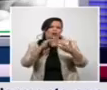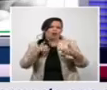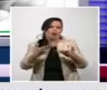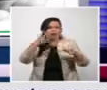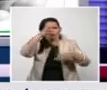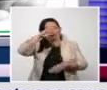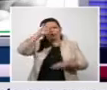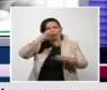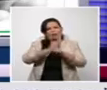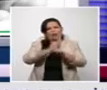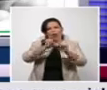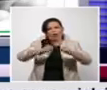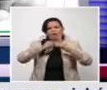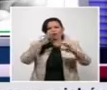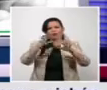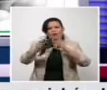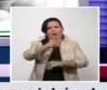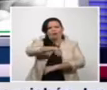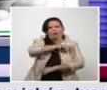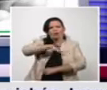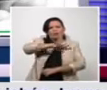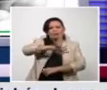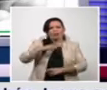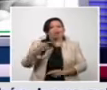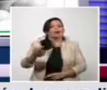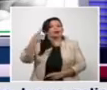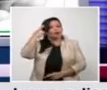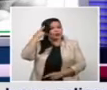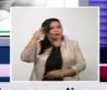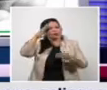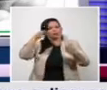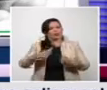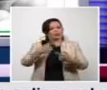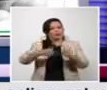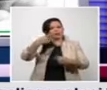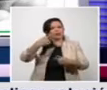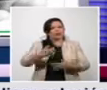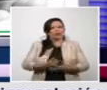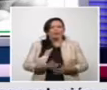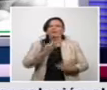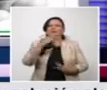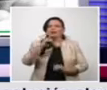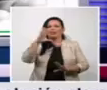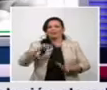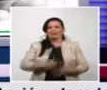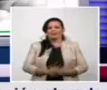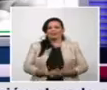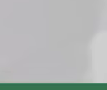salud de su población. Recuerde, la salud siempre estará primero. Muy buenos días.